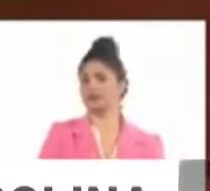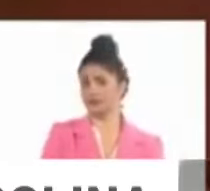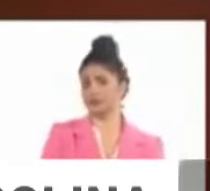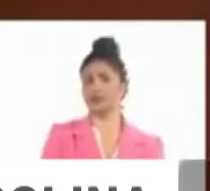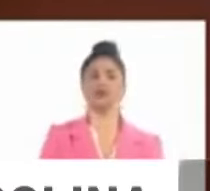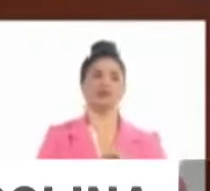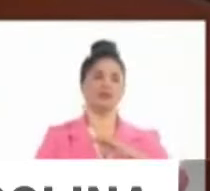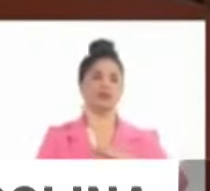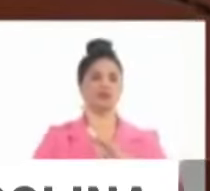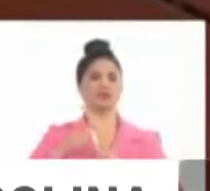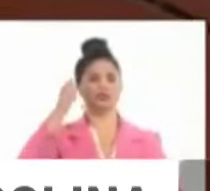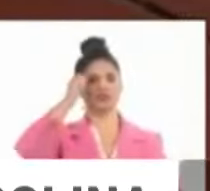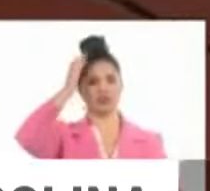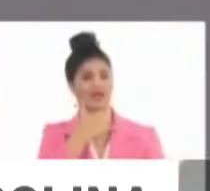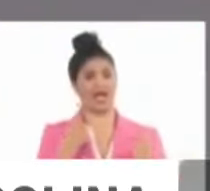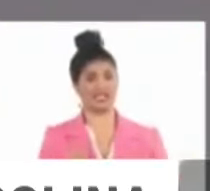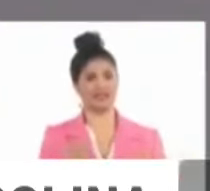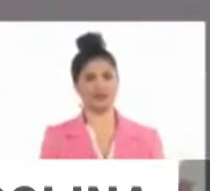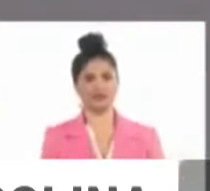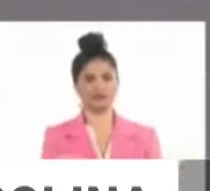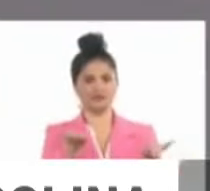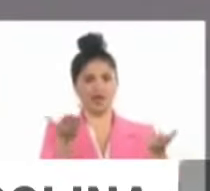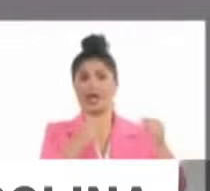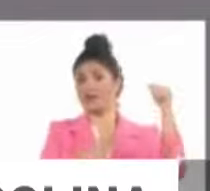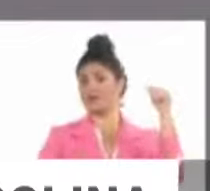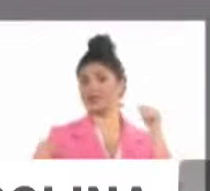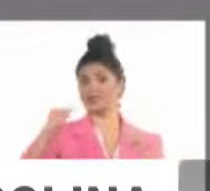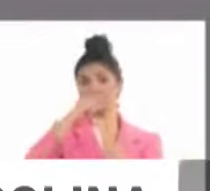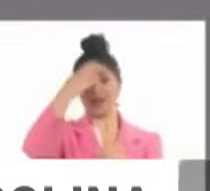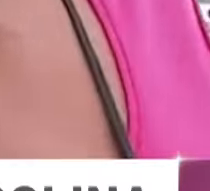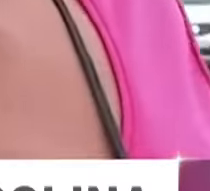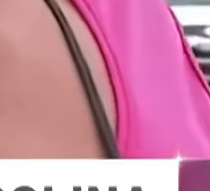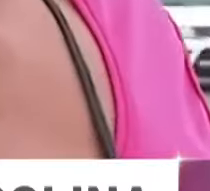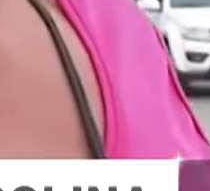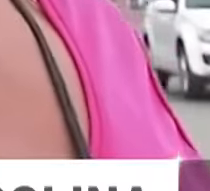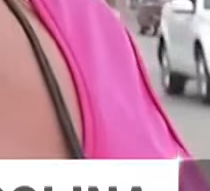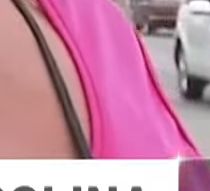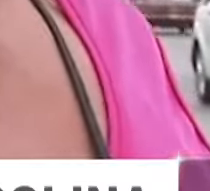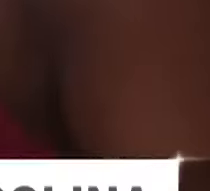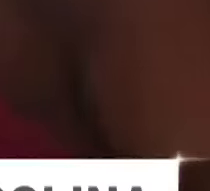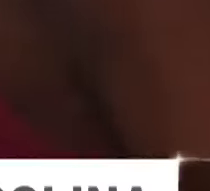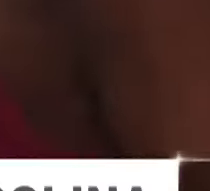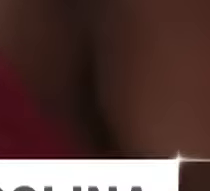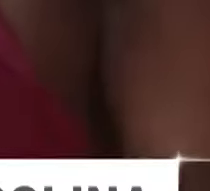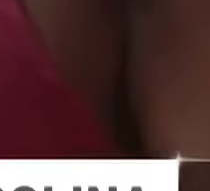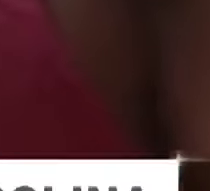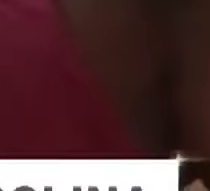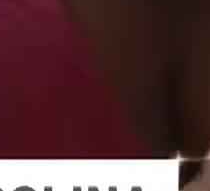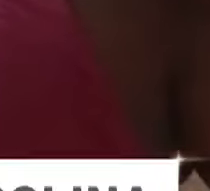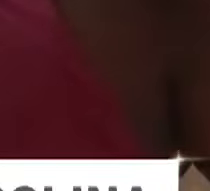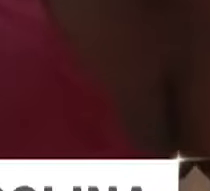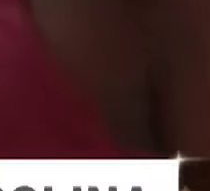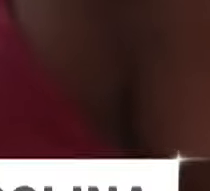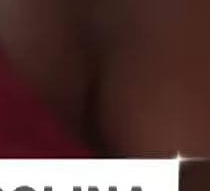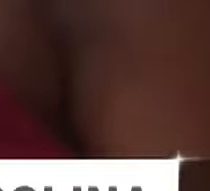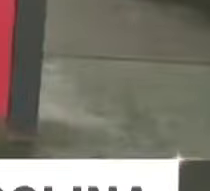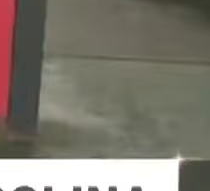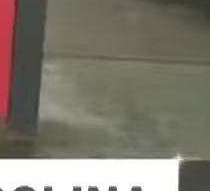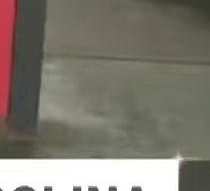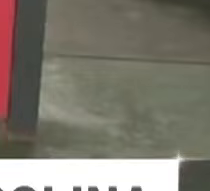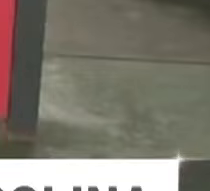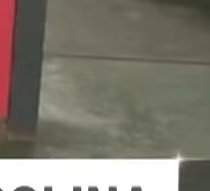en televisión los indicadores de presión social y posibles protestas. Esto es un desastre. Entonces están llevando al pueblo contra la